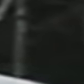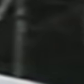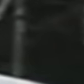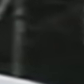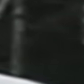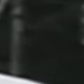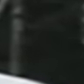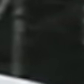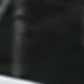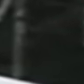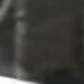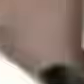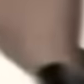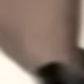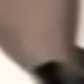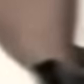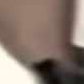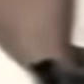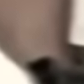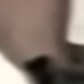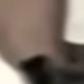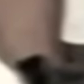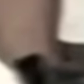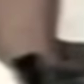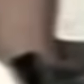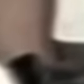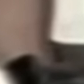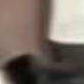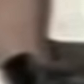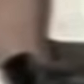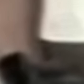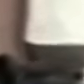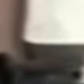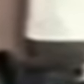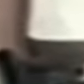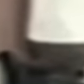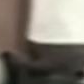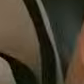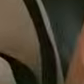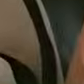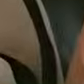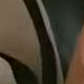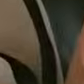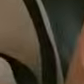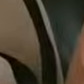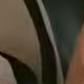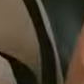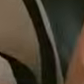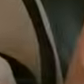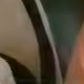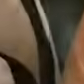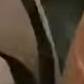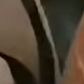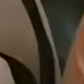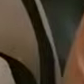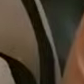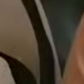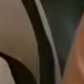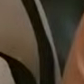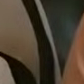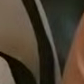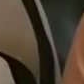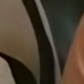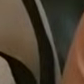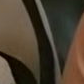lloraba y yo le he dicho, ¿cómo vos te vas a ir a viaje con tu chola? En ese momento se me ha salido esta palabra, eres